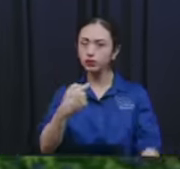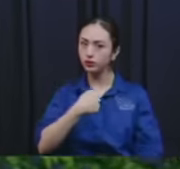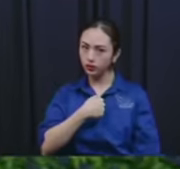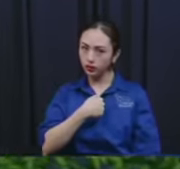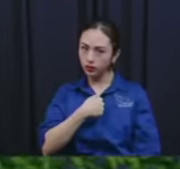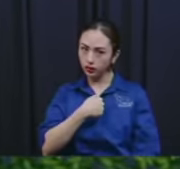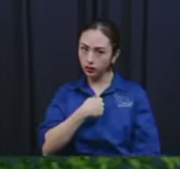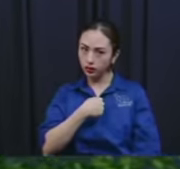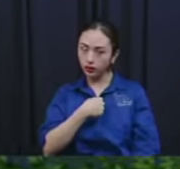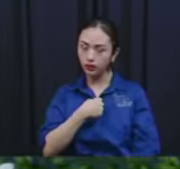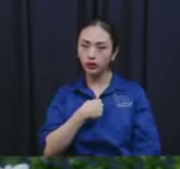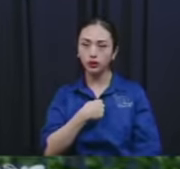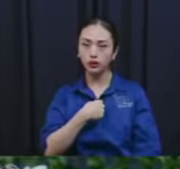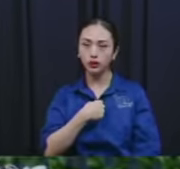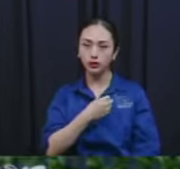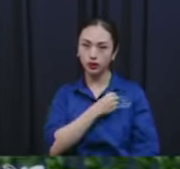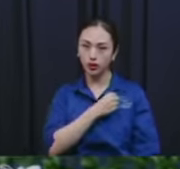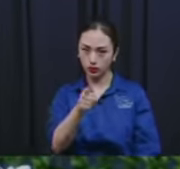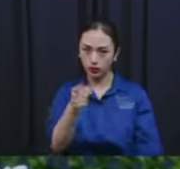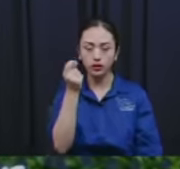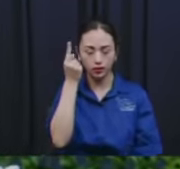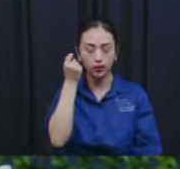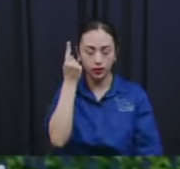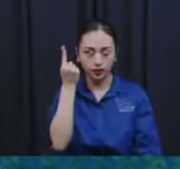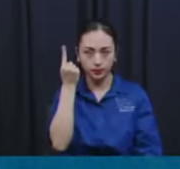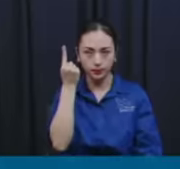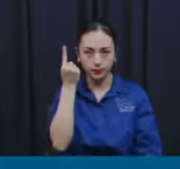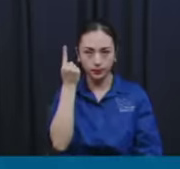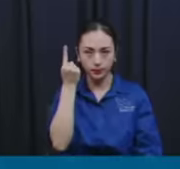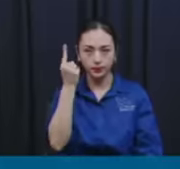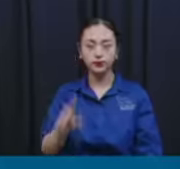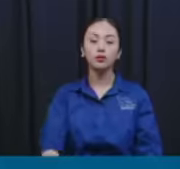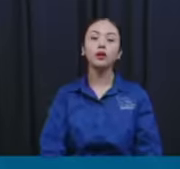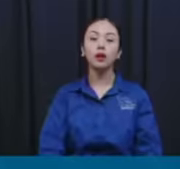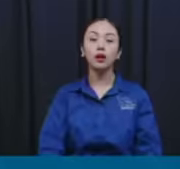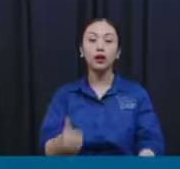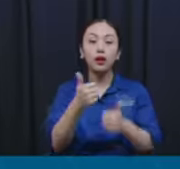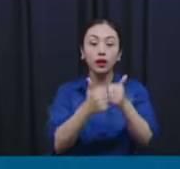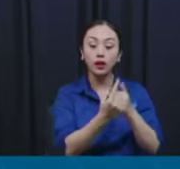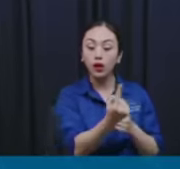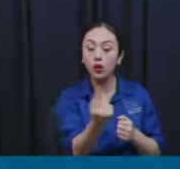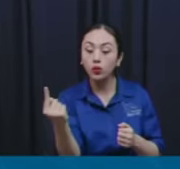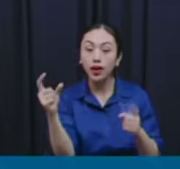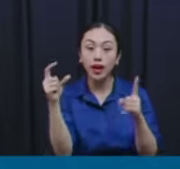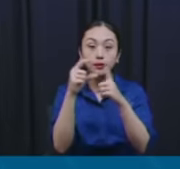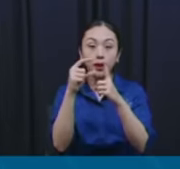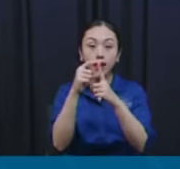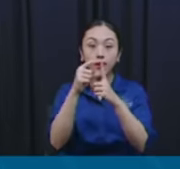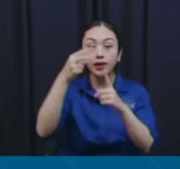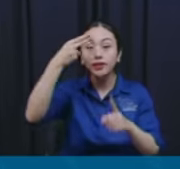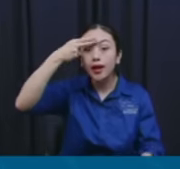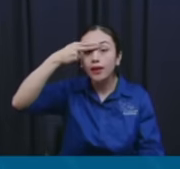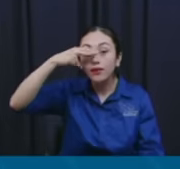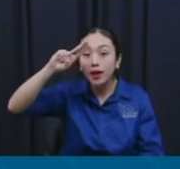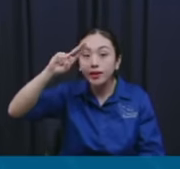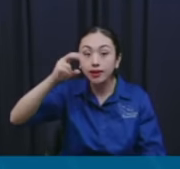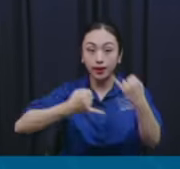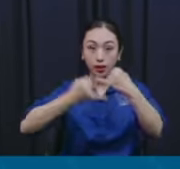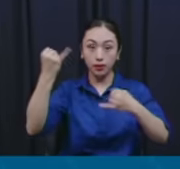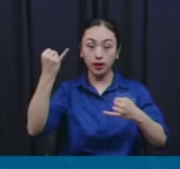no lo que usted Entiende okay cada una de las palabras hebreas que terminan en